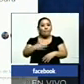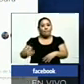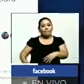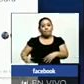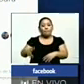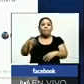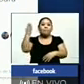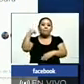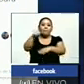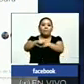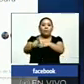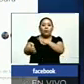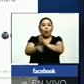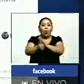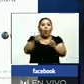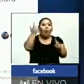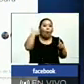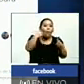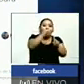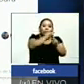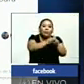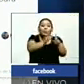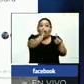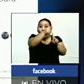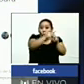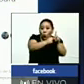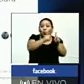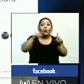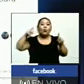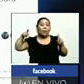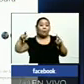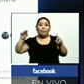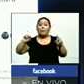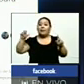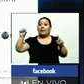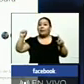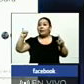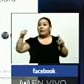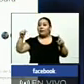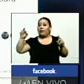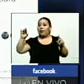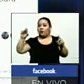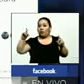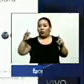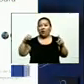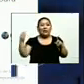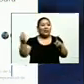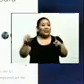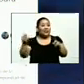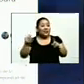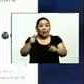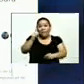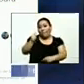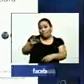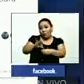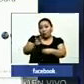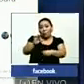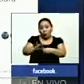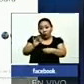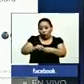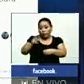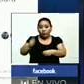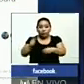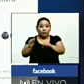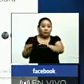también de la Asamblea Legislativa, Cifrido Reyes. Según el presidente Bukele, la Corte en pleno aún necesita el voto de un magistrado para que el caso